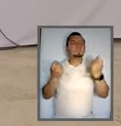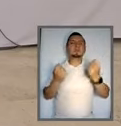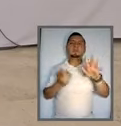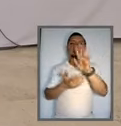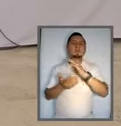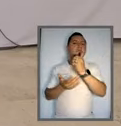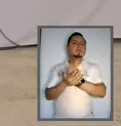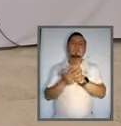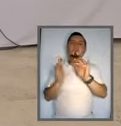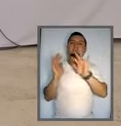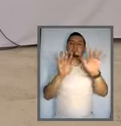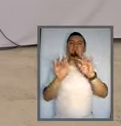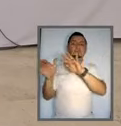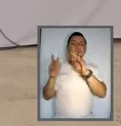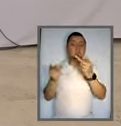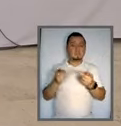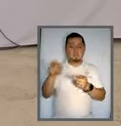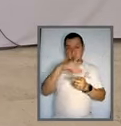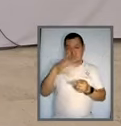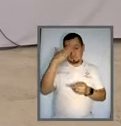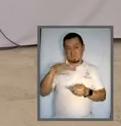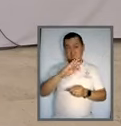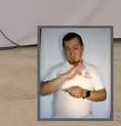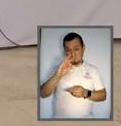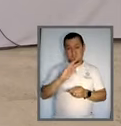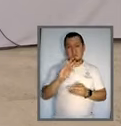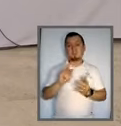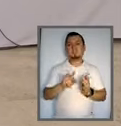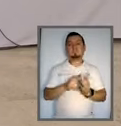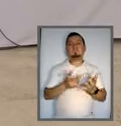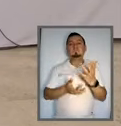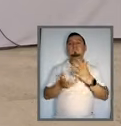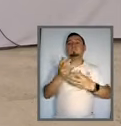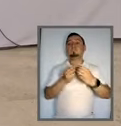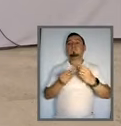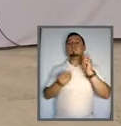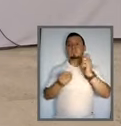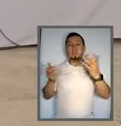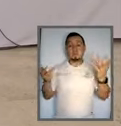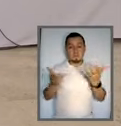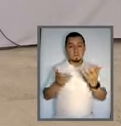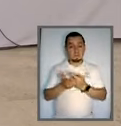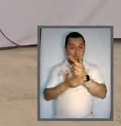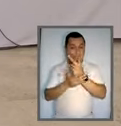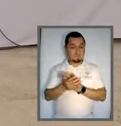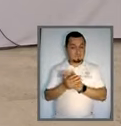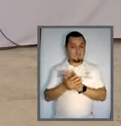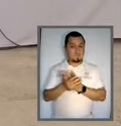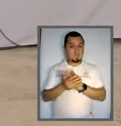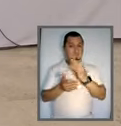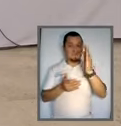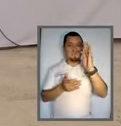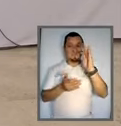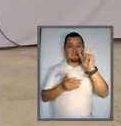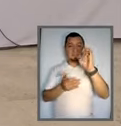zonas de la ciudad podría afectar esta intención de reactivar actividades económicas programada la fase 0